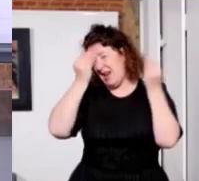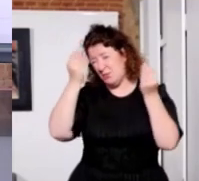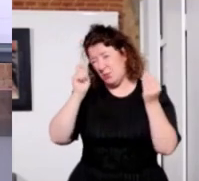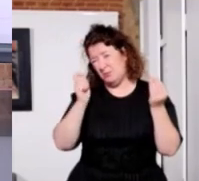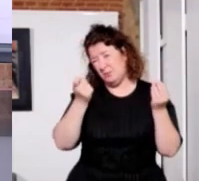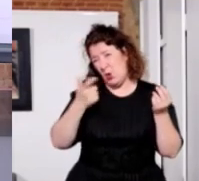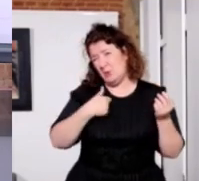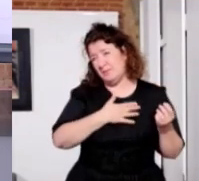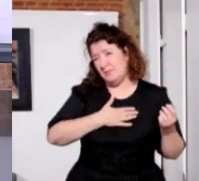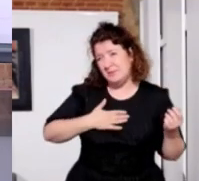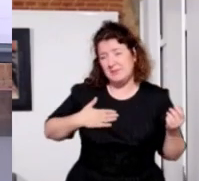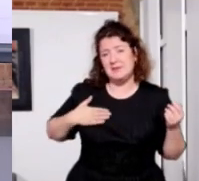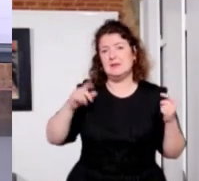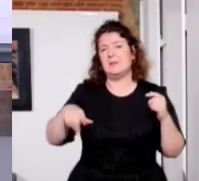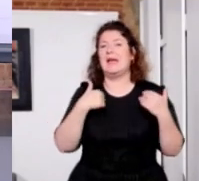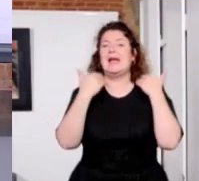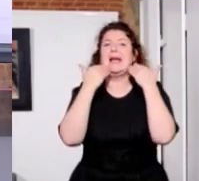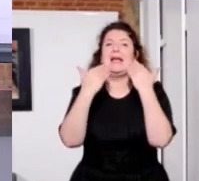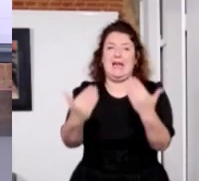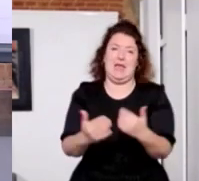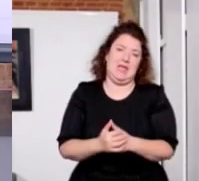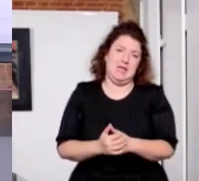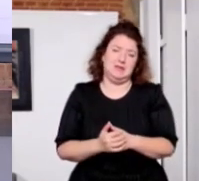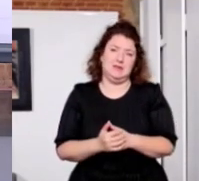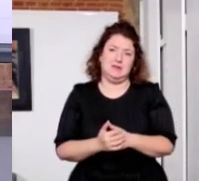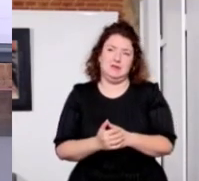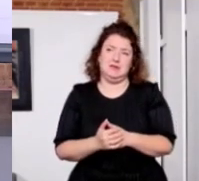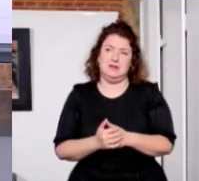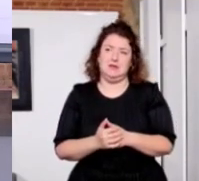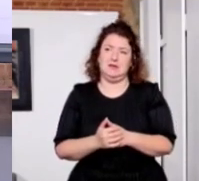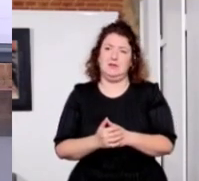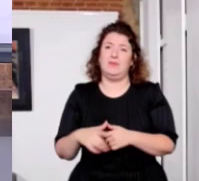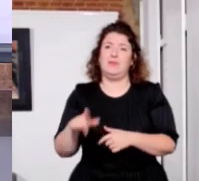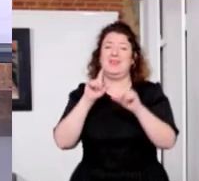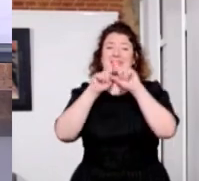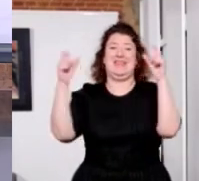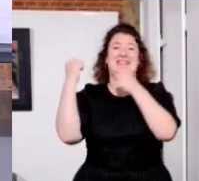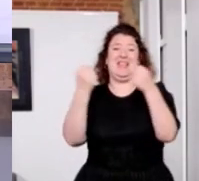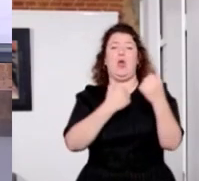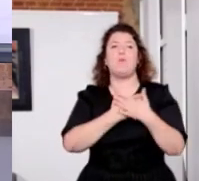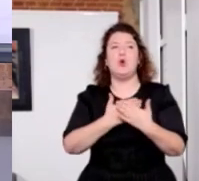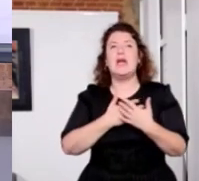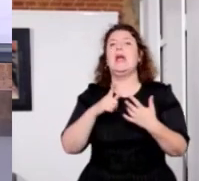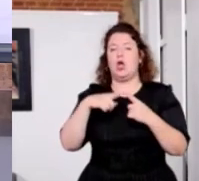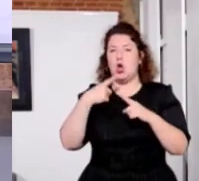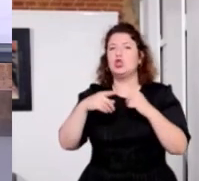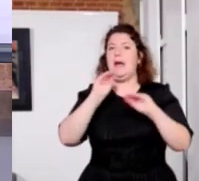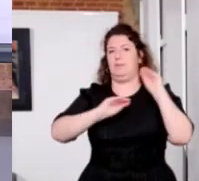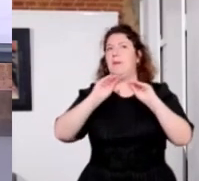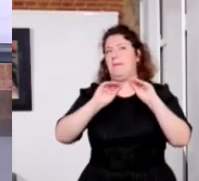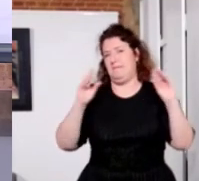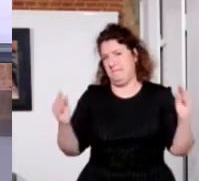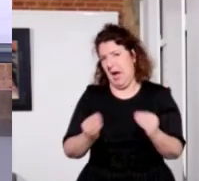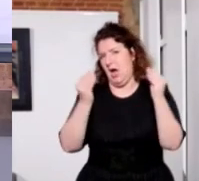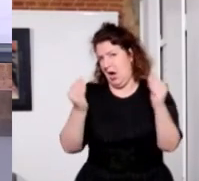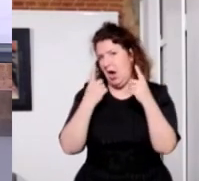que gracias que hemos tenido, que están las entidades de voluntariado, que han mejorado en muchas cosas,